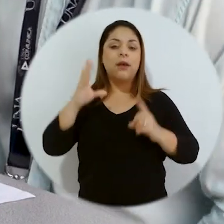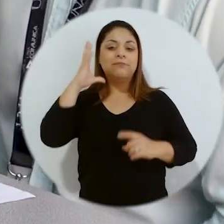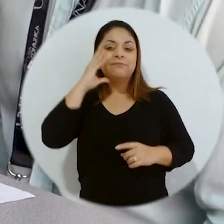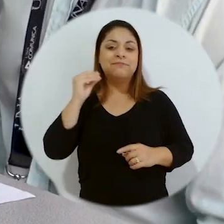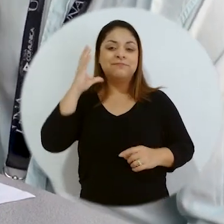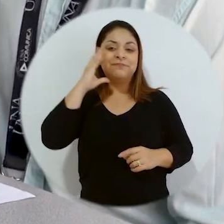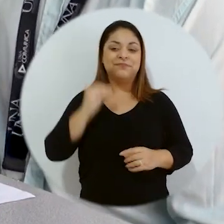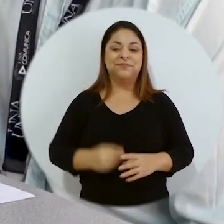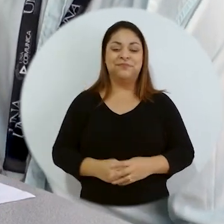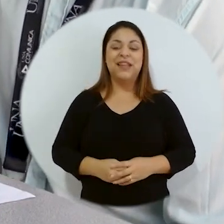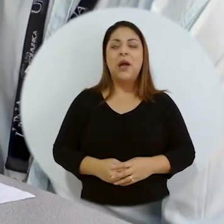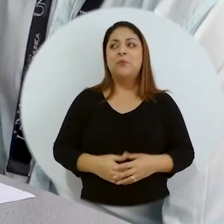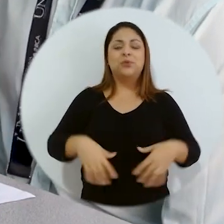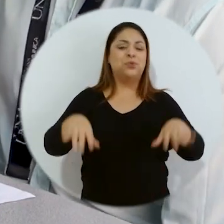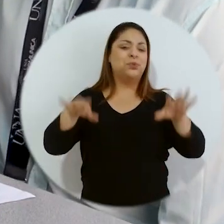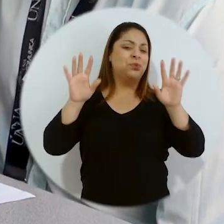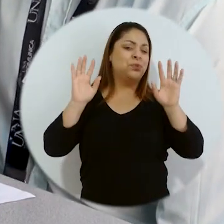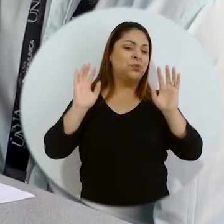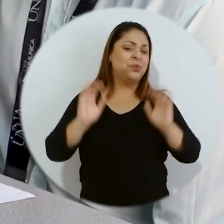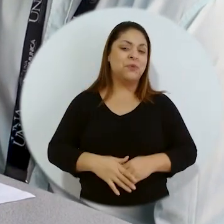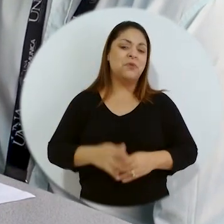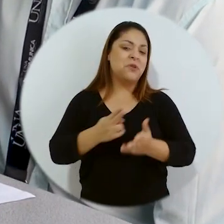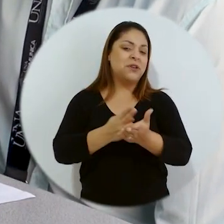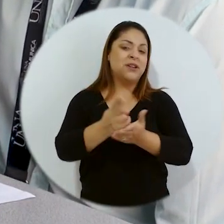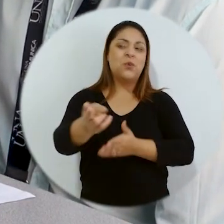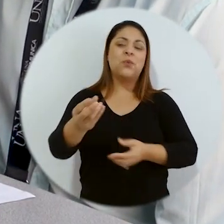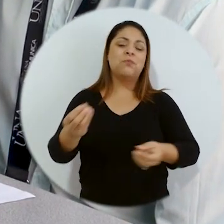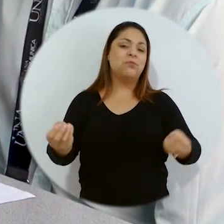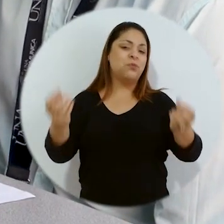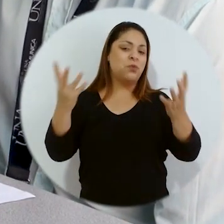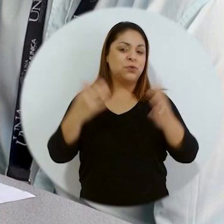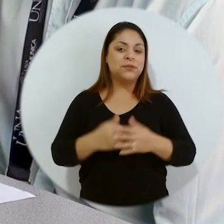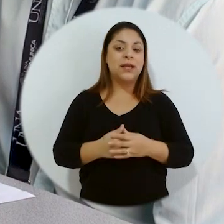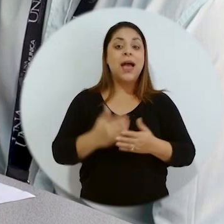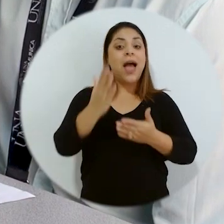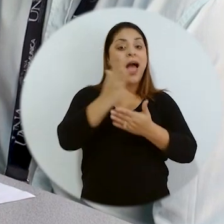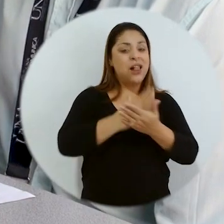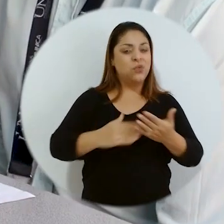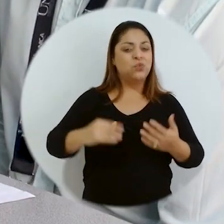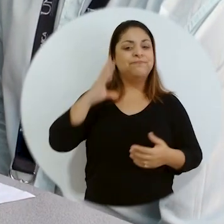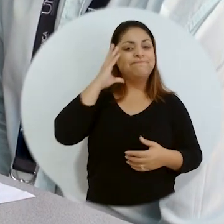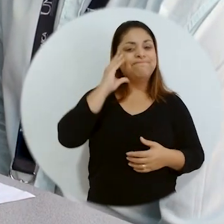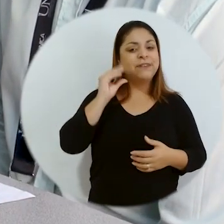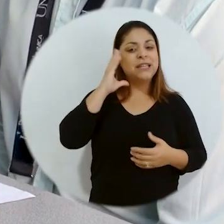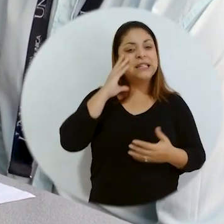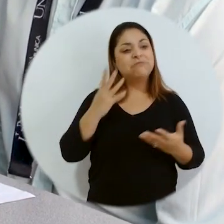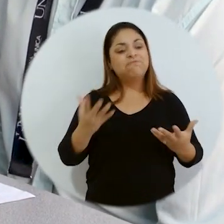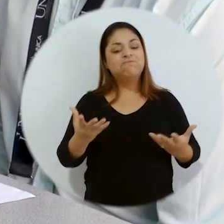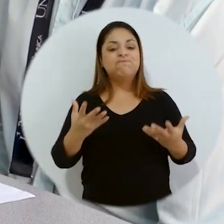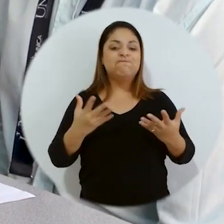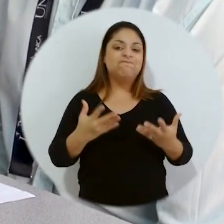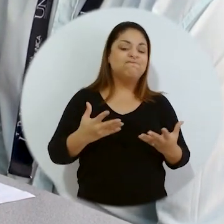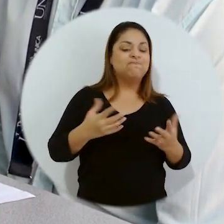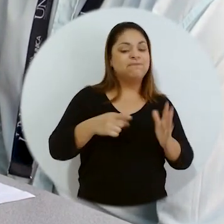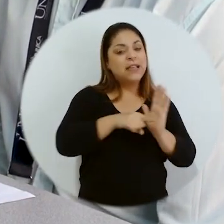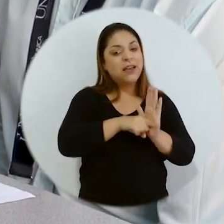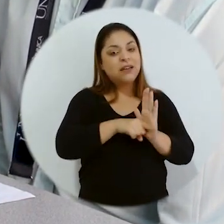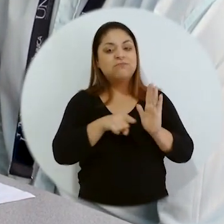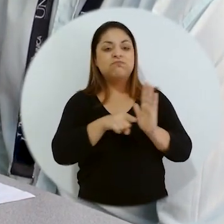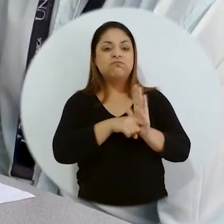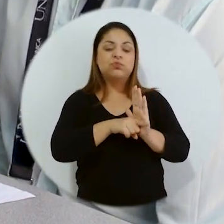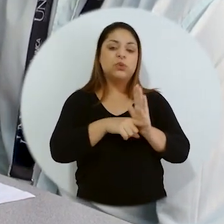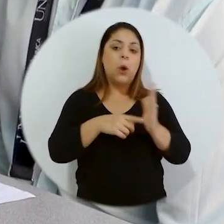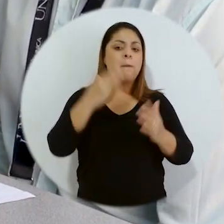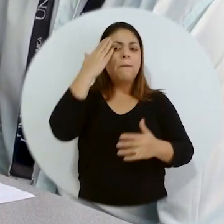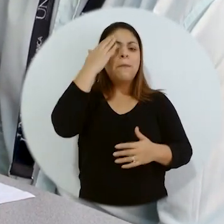años? Bueno, para ser honesta, hemos visto de todo, ¿verdad? Hemos Sí. tenido algunas experiencias, ¿verdad?, no tan